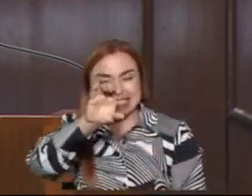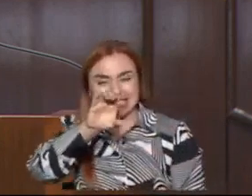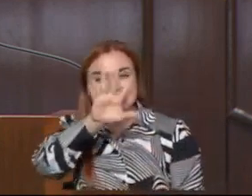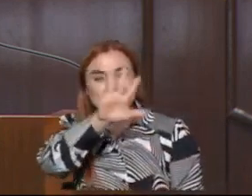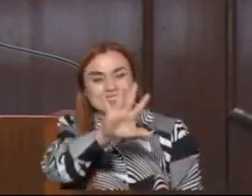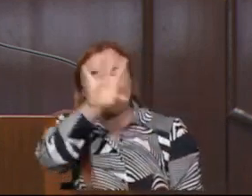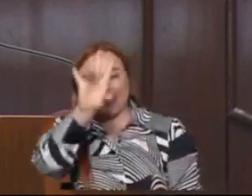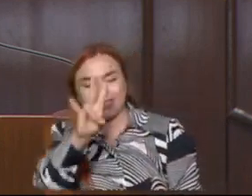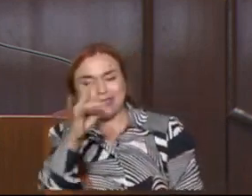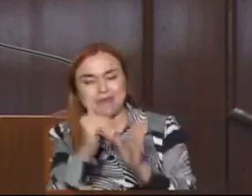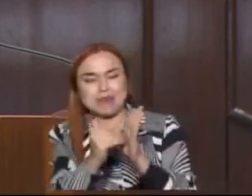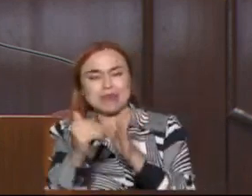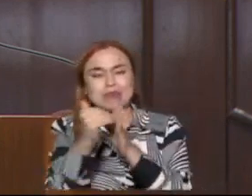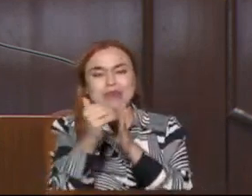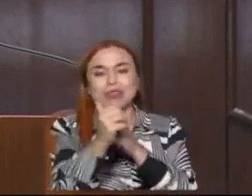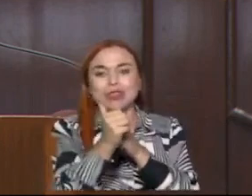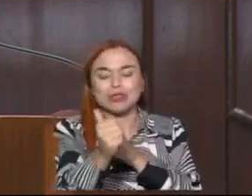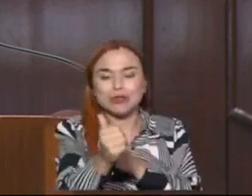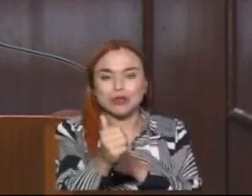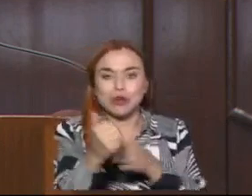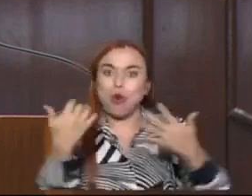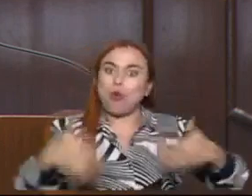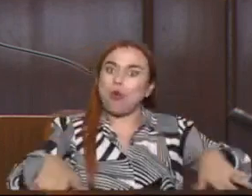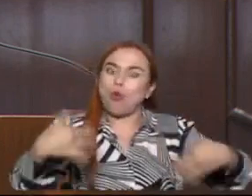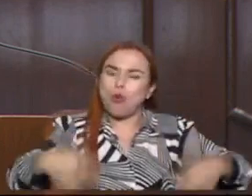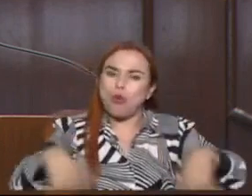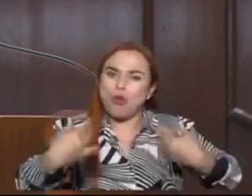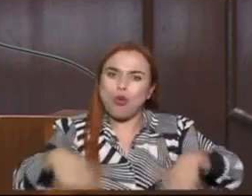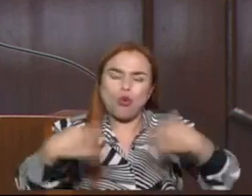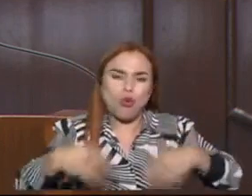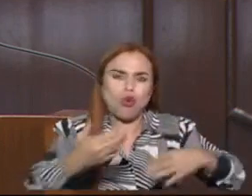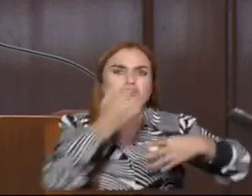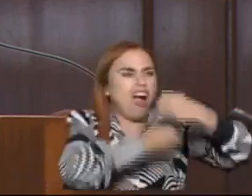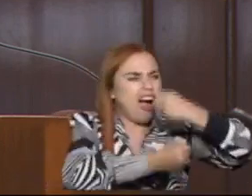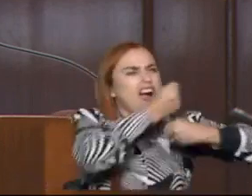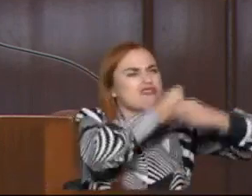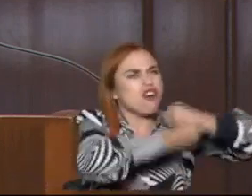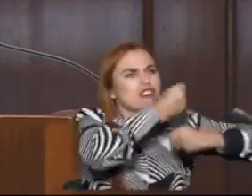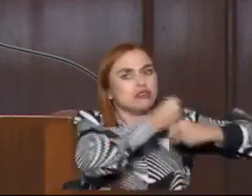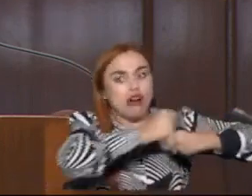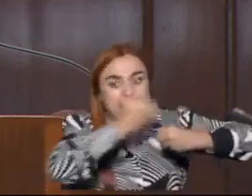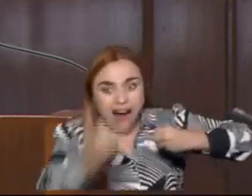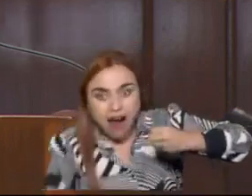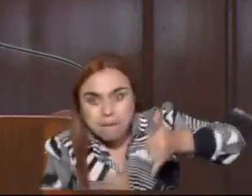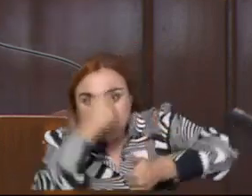5.757 millones de balboas, el más alto en la historia de este país.